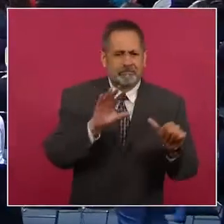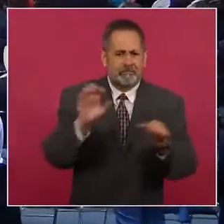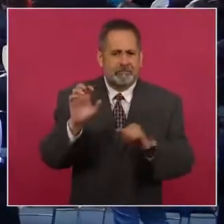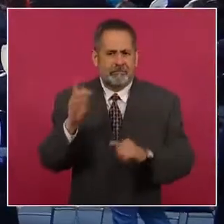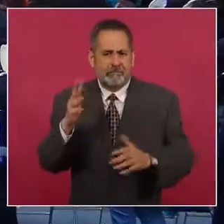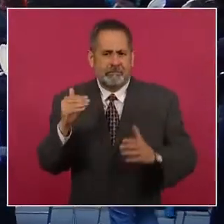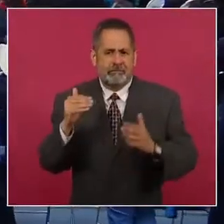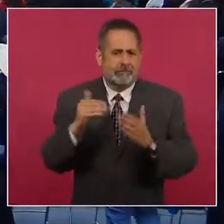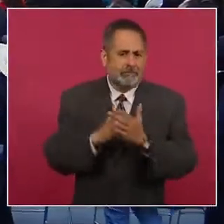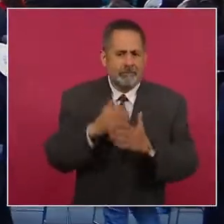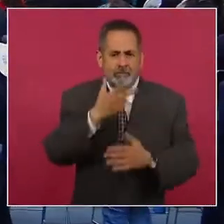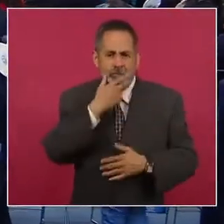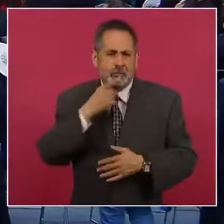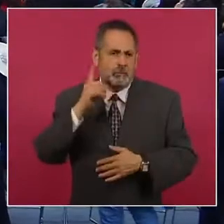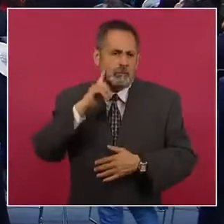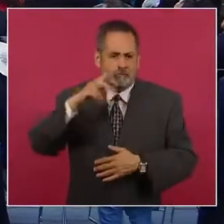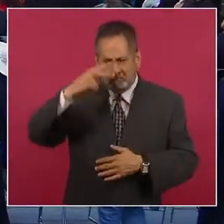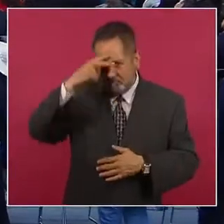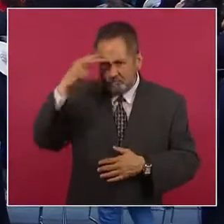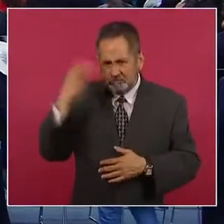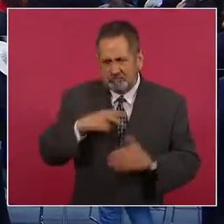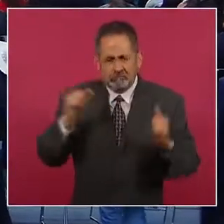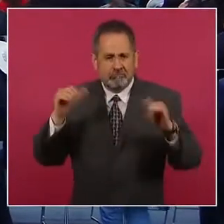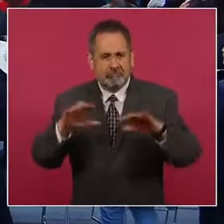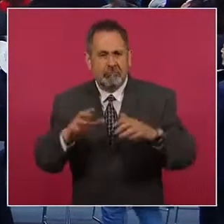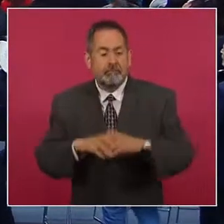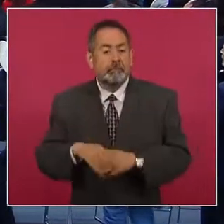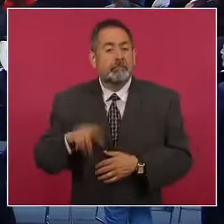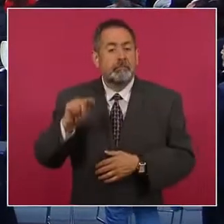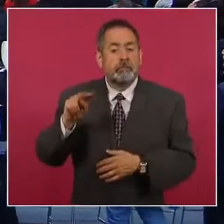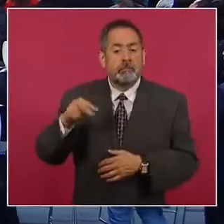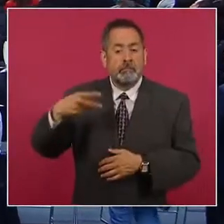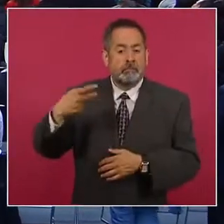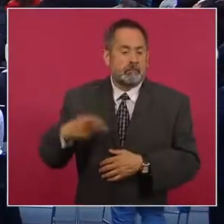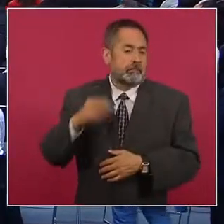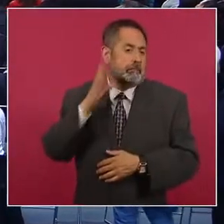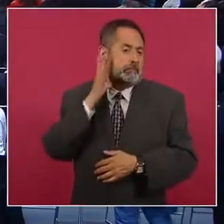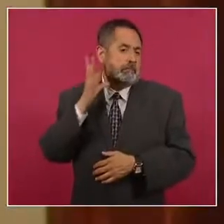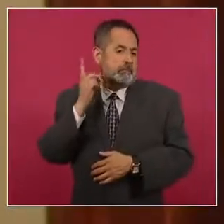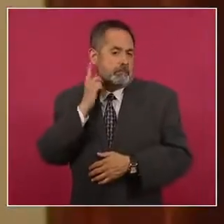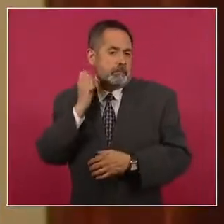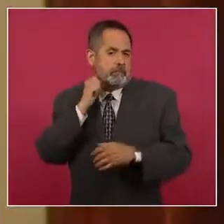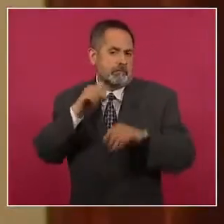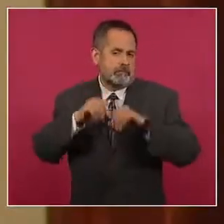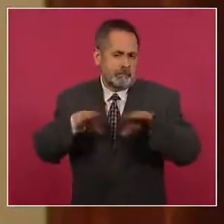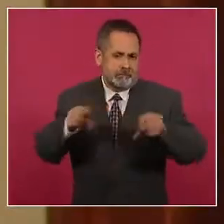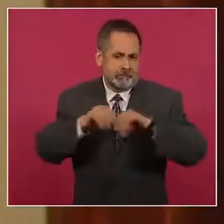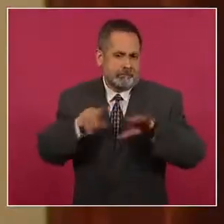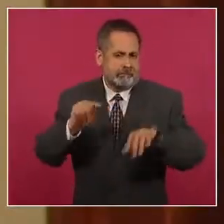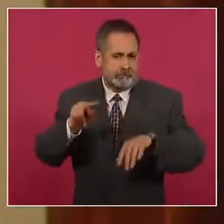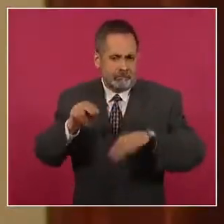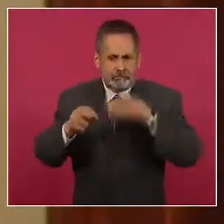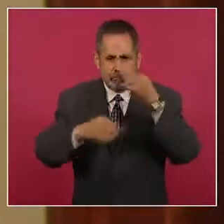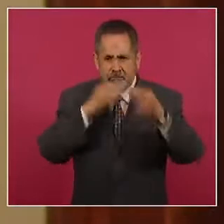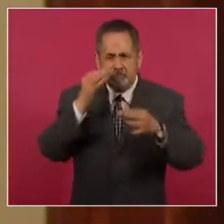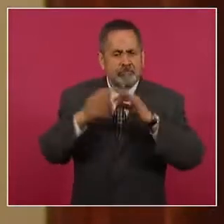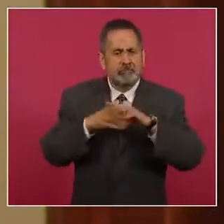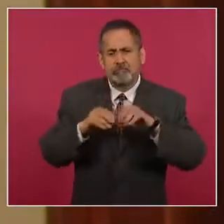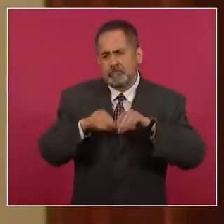650,000 mexicanas y mexicanos. En el canal del Congreso y las plataformas de la Cámara, y gracias también a